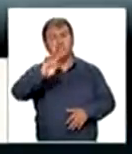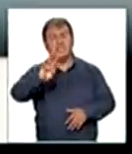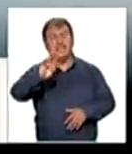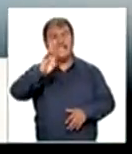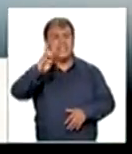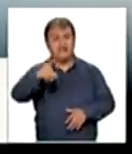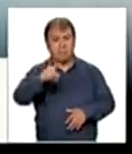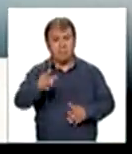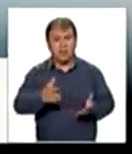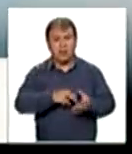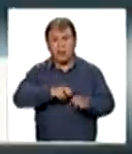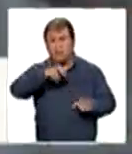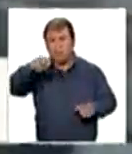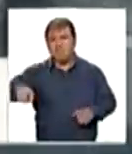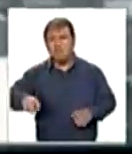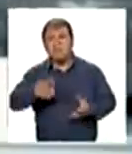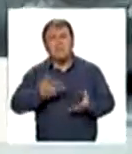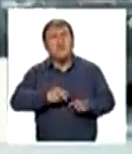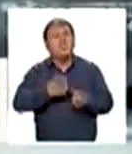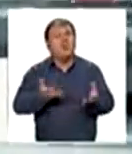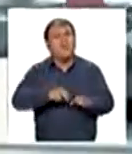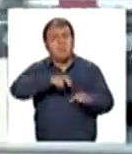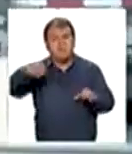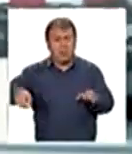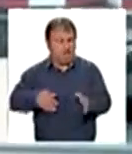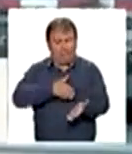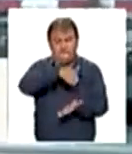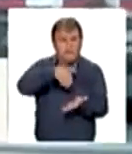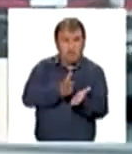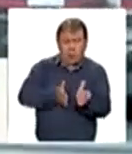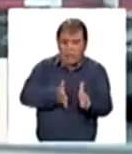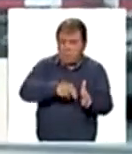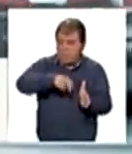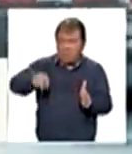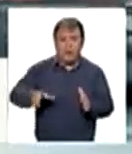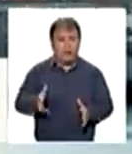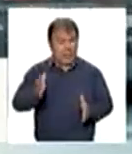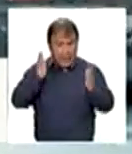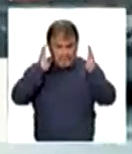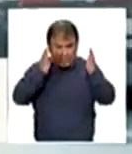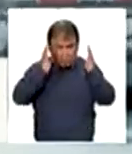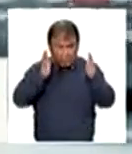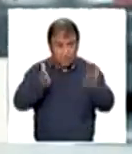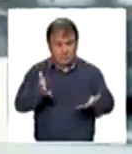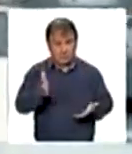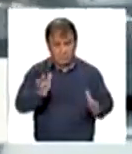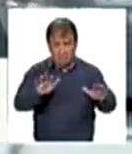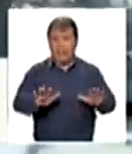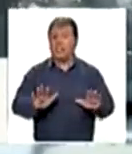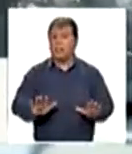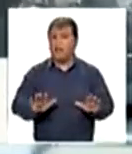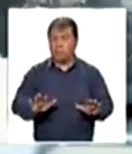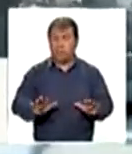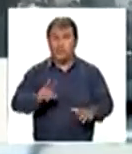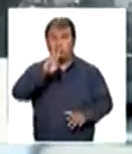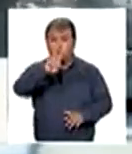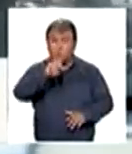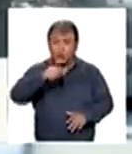F3I476. Miren dónde dejan los pasajeros en primer lugar. A mitad de la pista, escúchenlo bien, agárrense, no se vayan a caer, ¿eh?